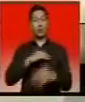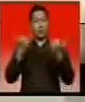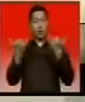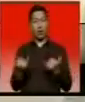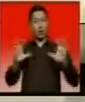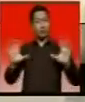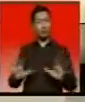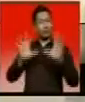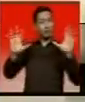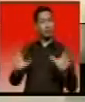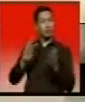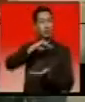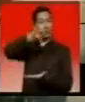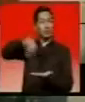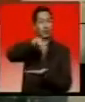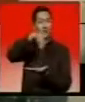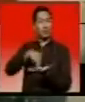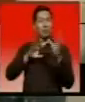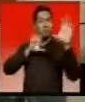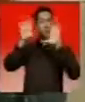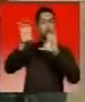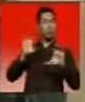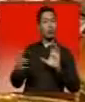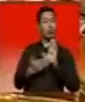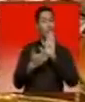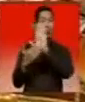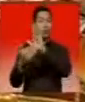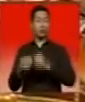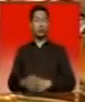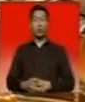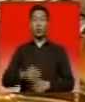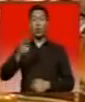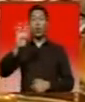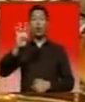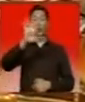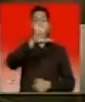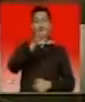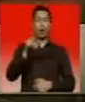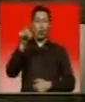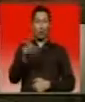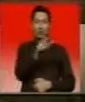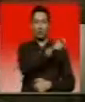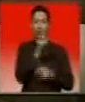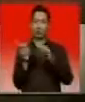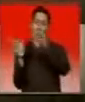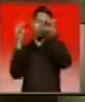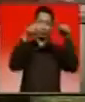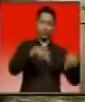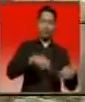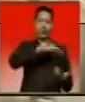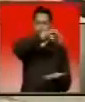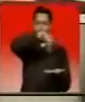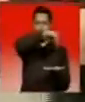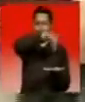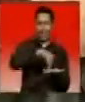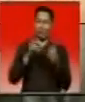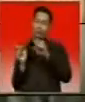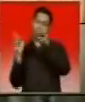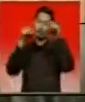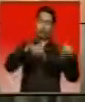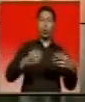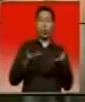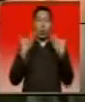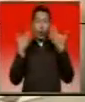tiene y porque Manabí se levanta. Son 45 expositores que llegaron desde Manabí, la provincia más afectada por el terremoto, y con